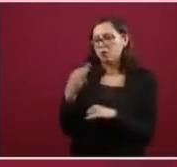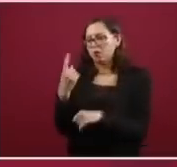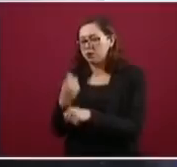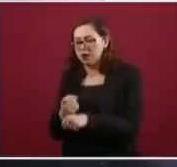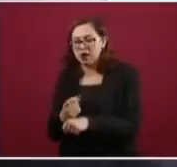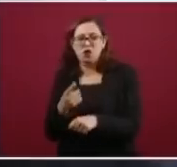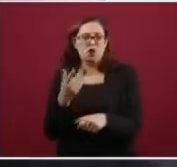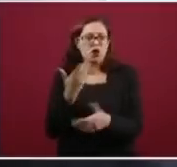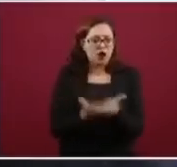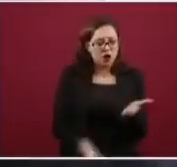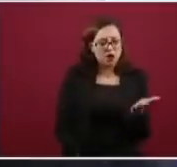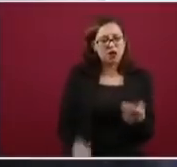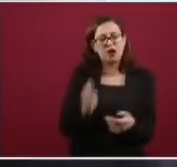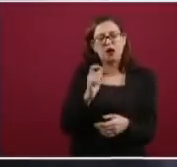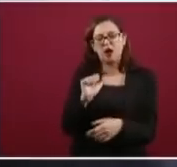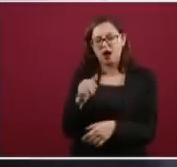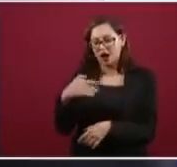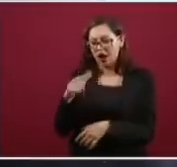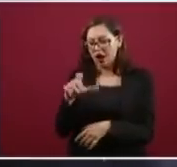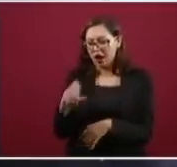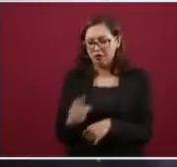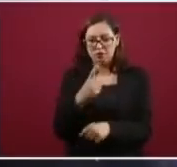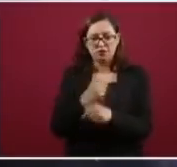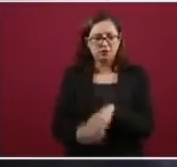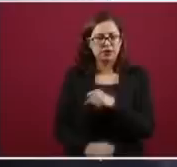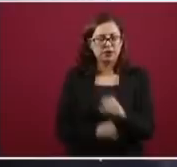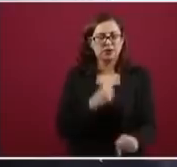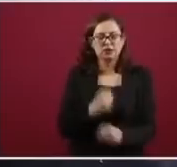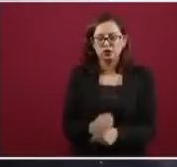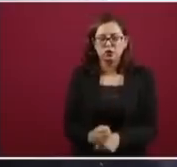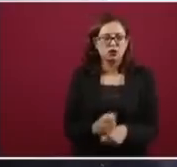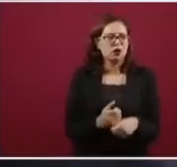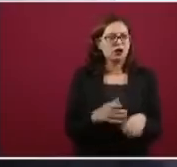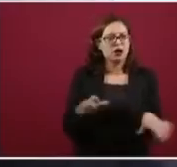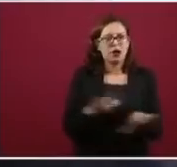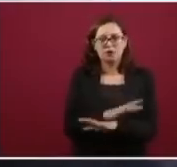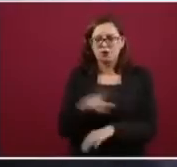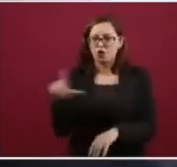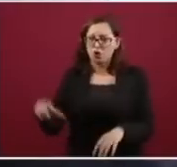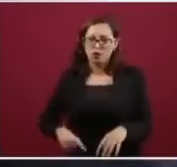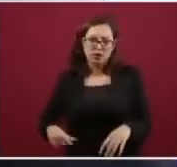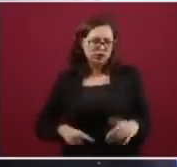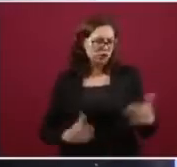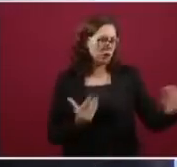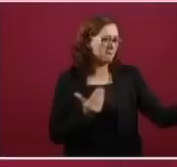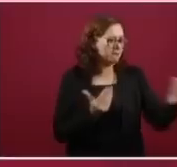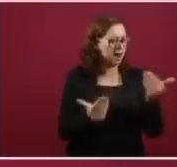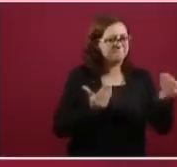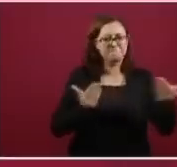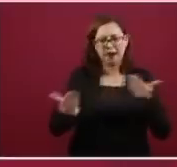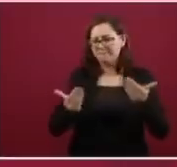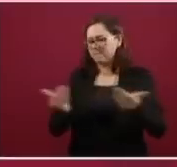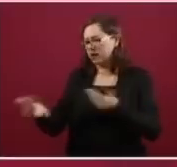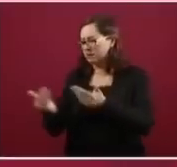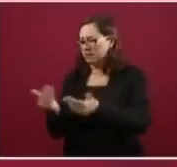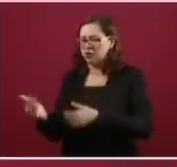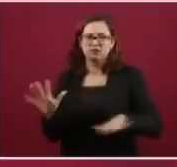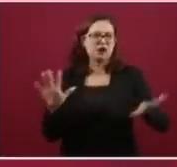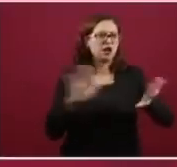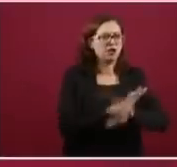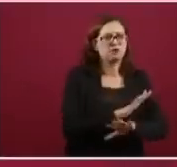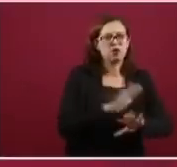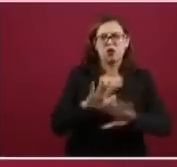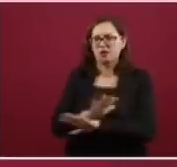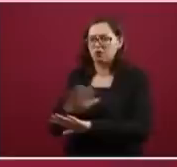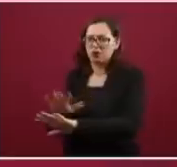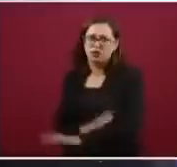lópez obrador se puede ver claramente que en todos estos cambios sexenales las menores variaciones en